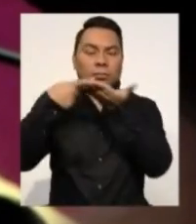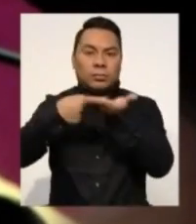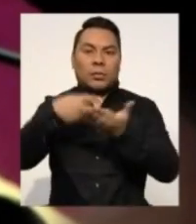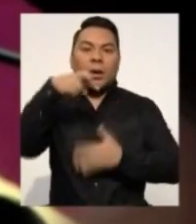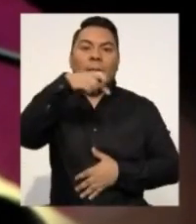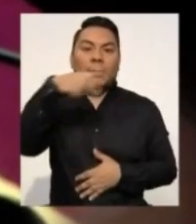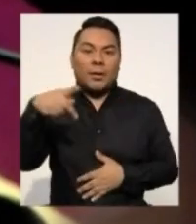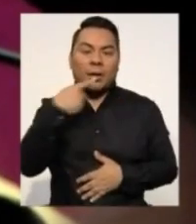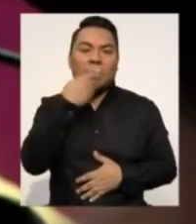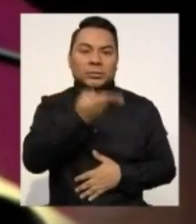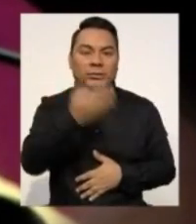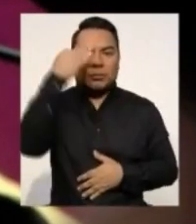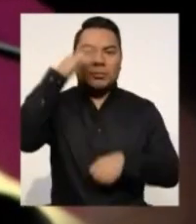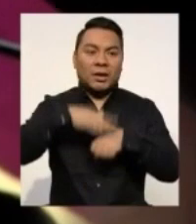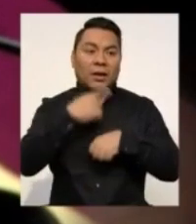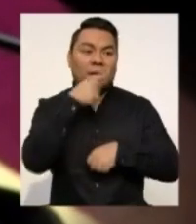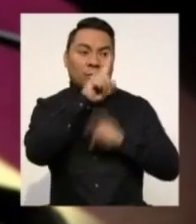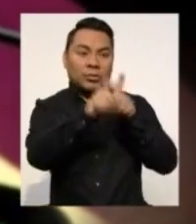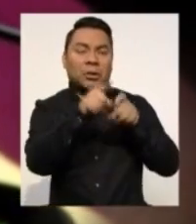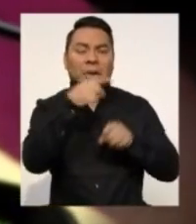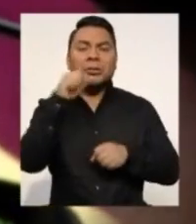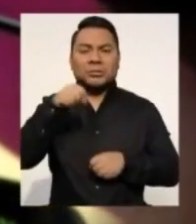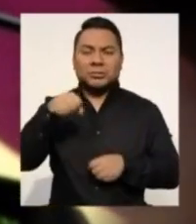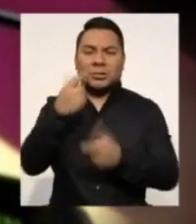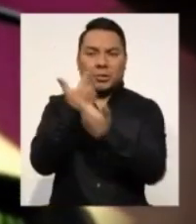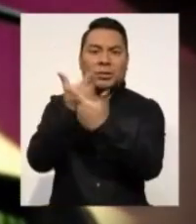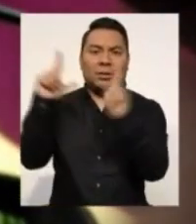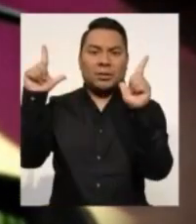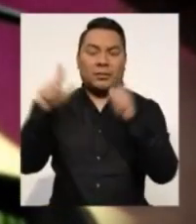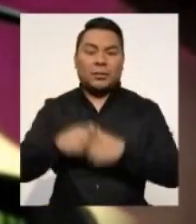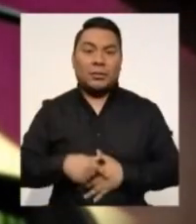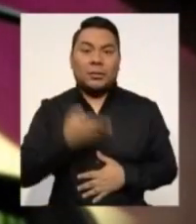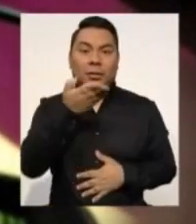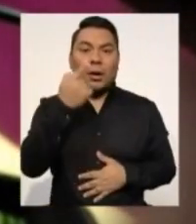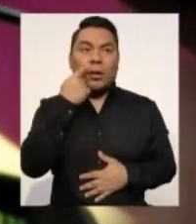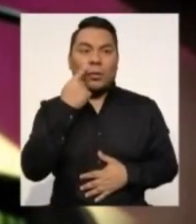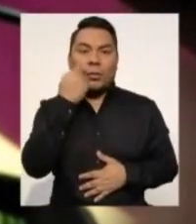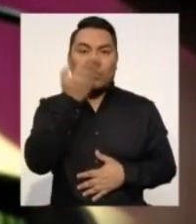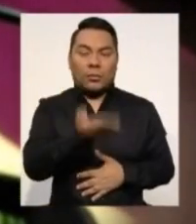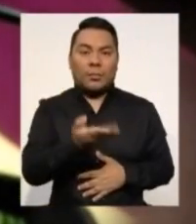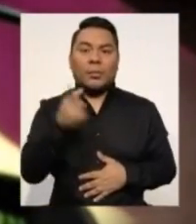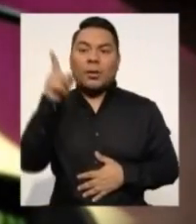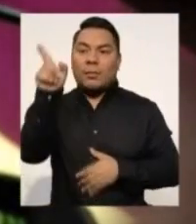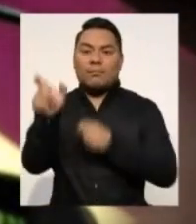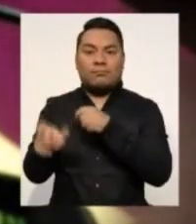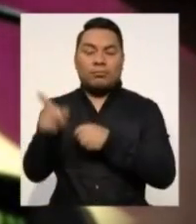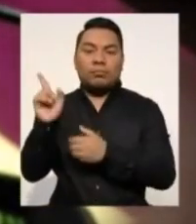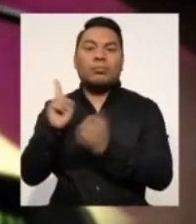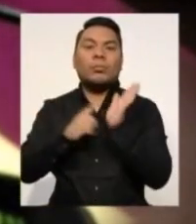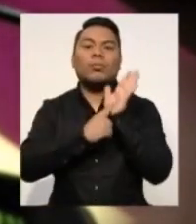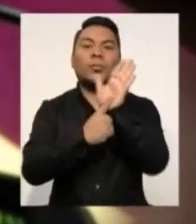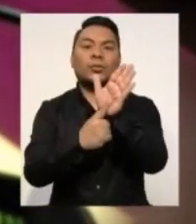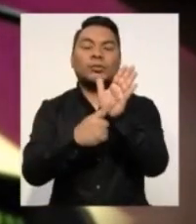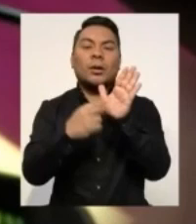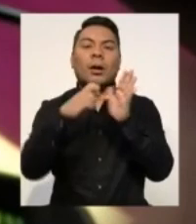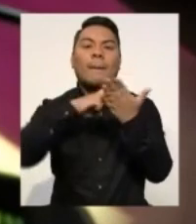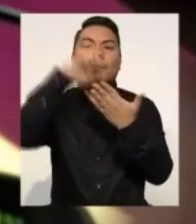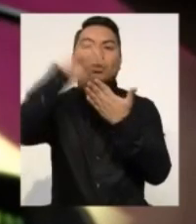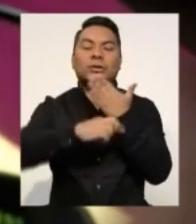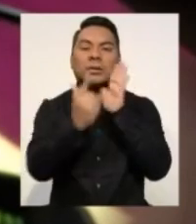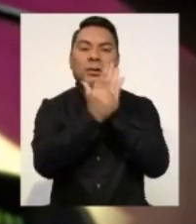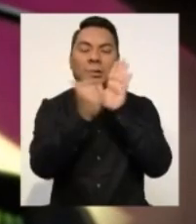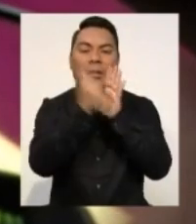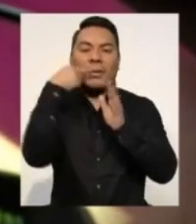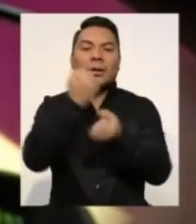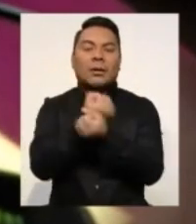Carlos Bruce, quien dijo que lo liberaría. El parlamentario Roberto Vieira presentó un proyecto que promueve la libertad condicional